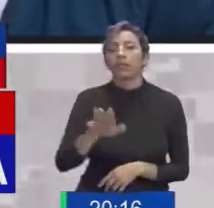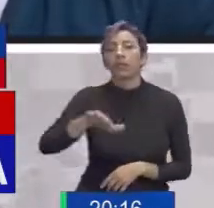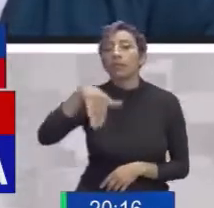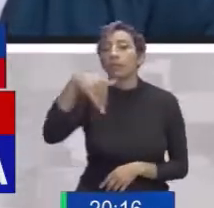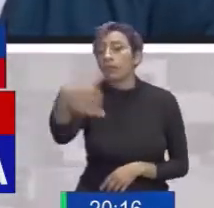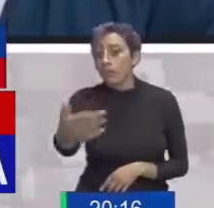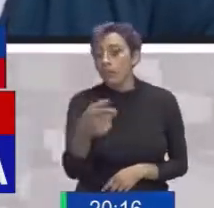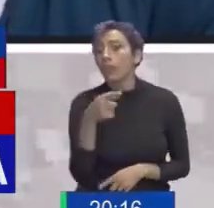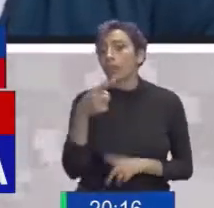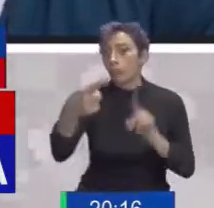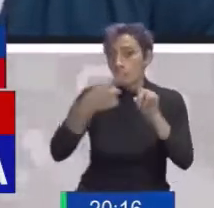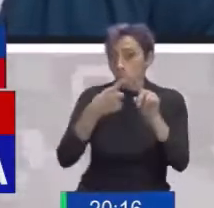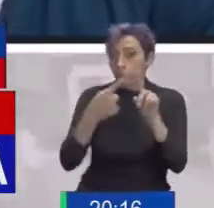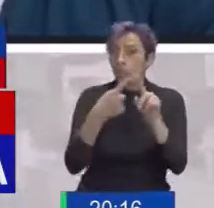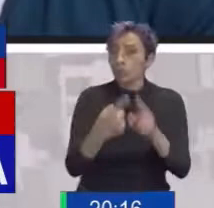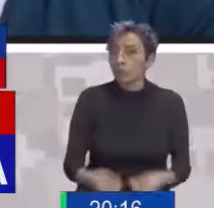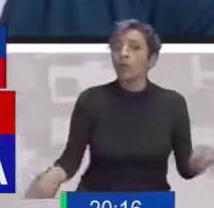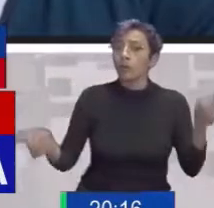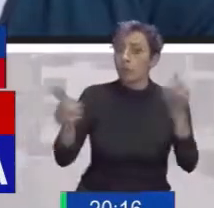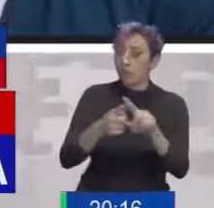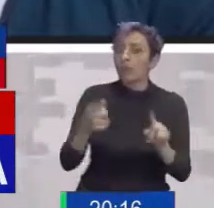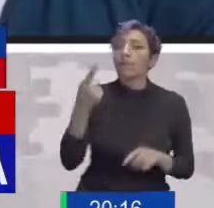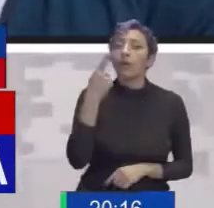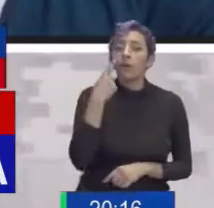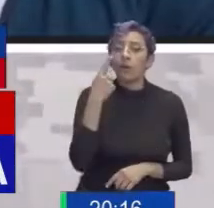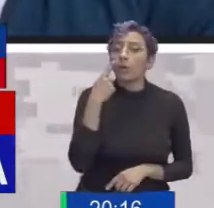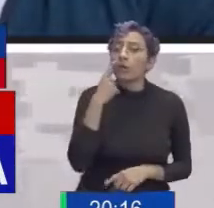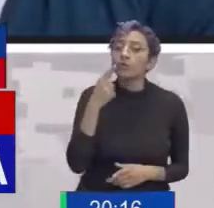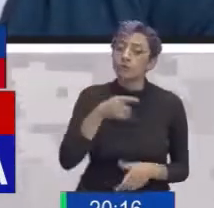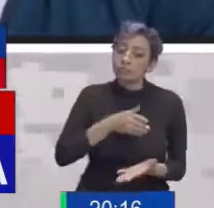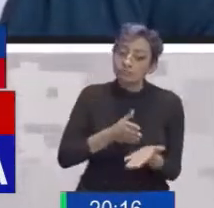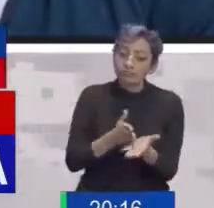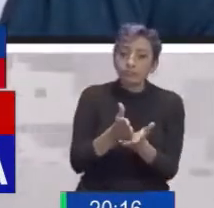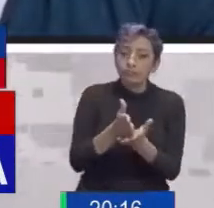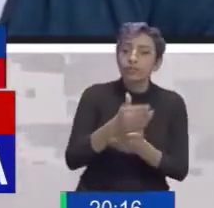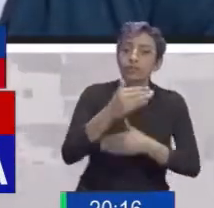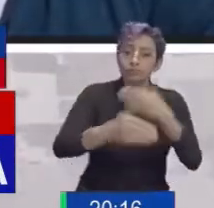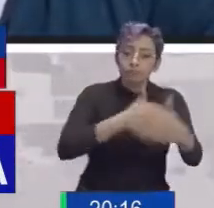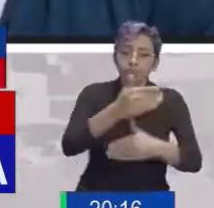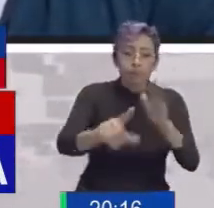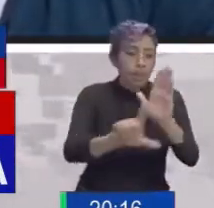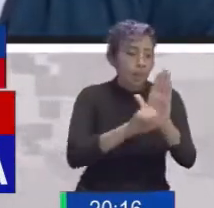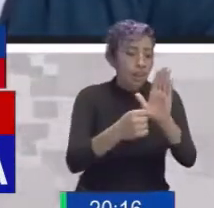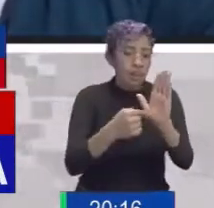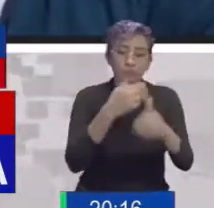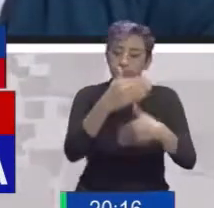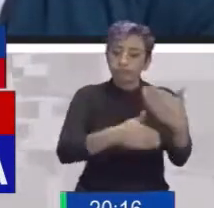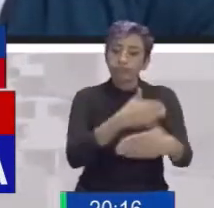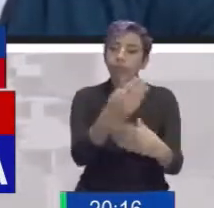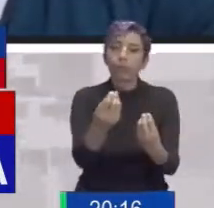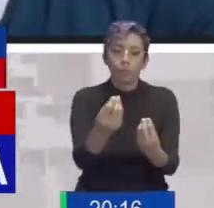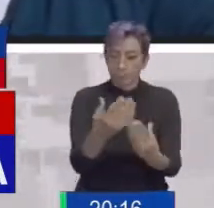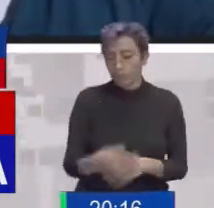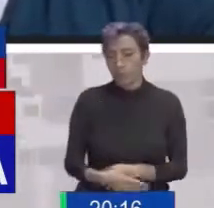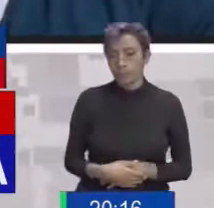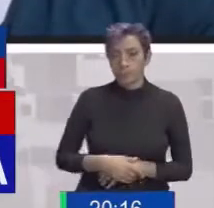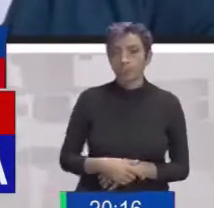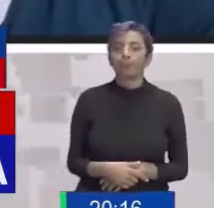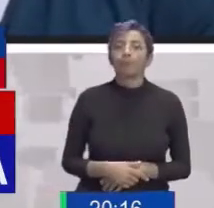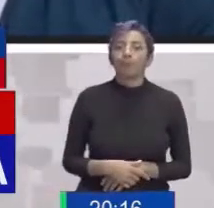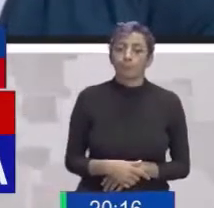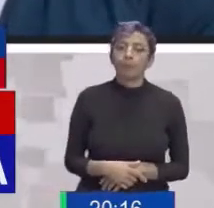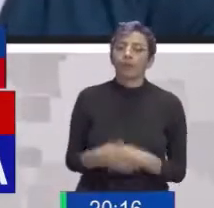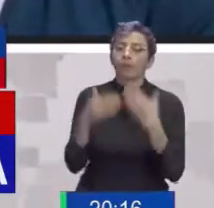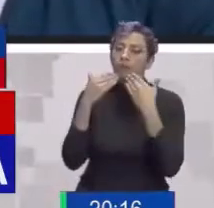en contacto para conocer cómo avanza la promulgación y bueno, la aplicación de esta ley en el país. No, muchas gracias